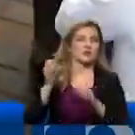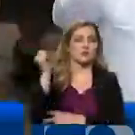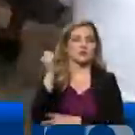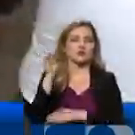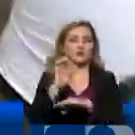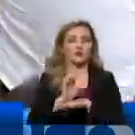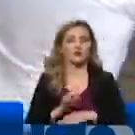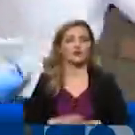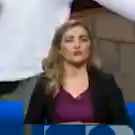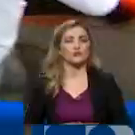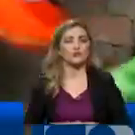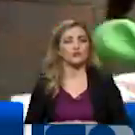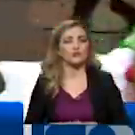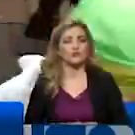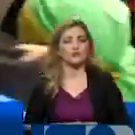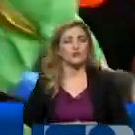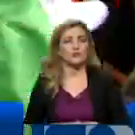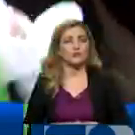Ecuador.